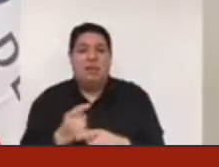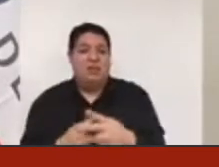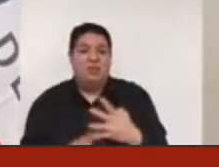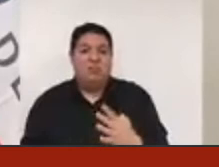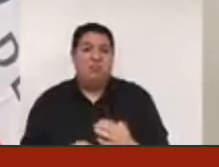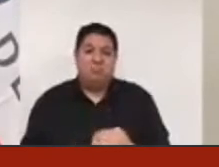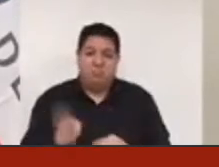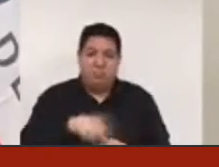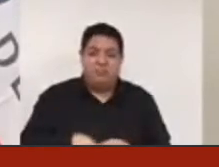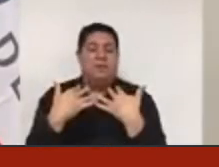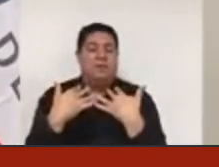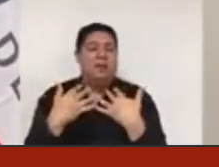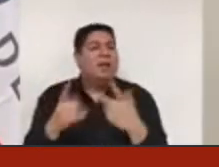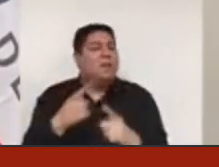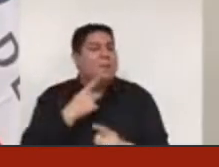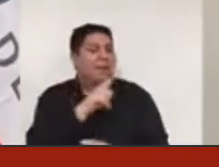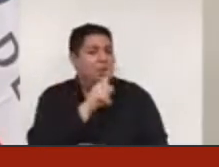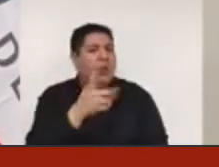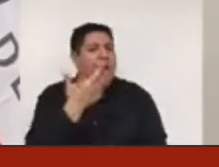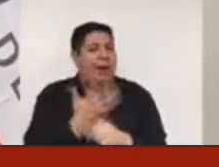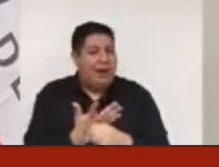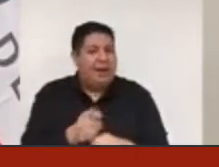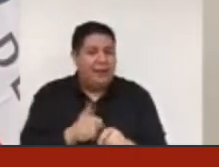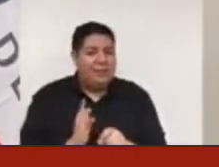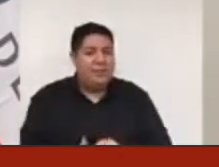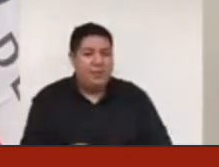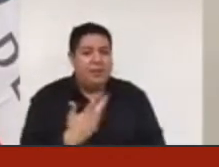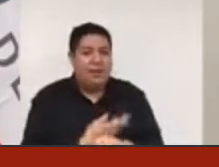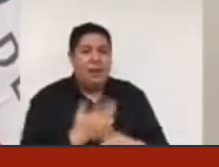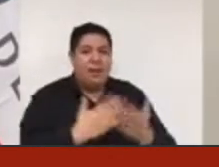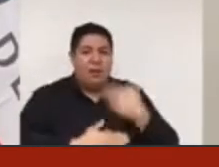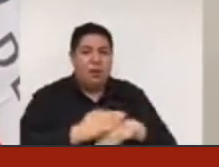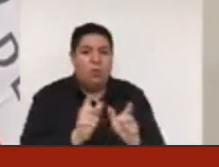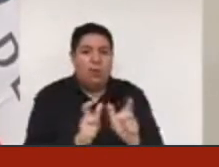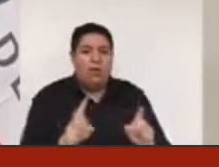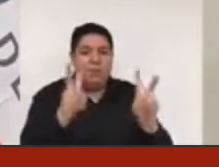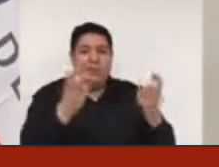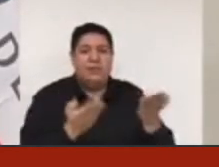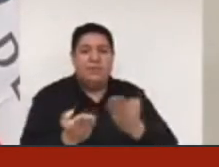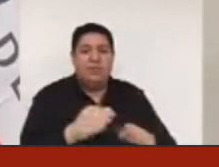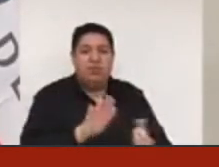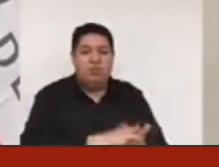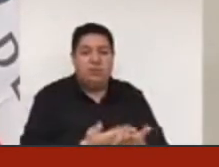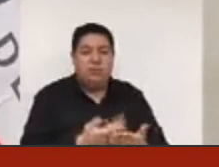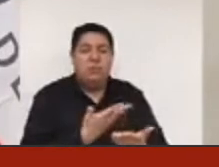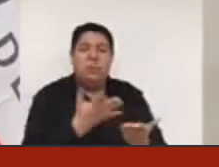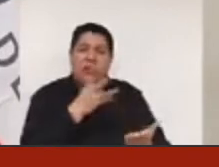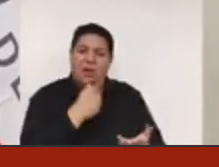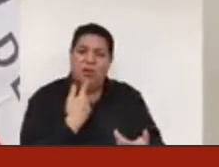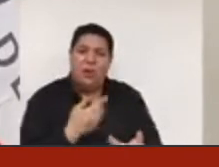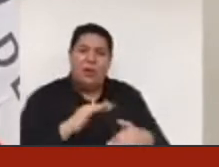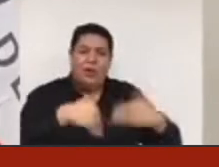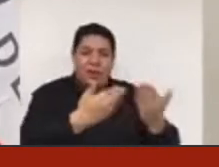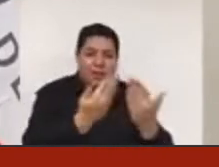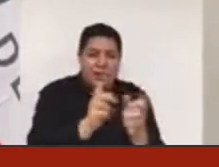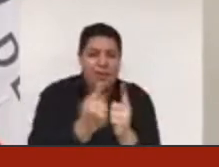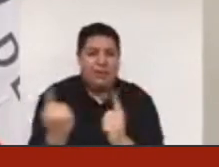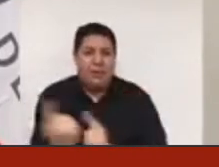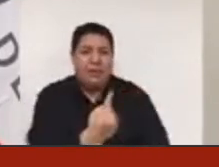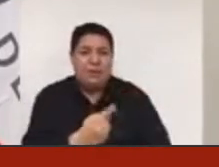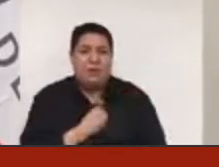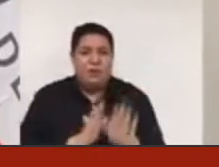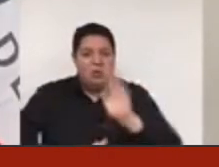reinsertarse hay en material suficiente de protección para las funciones de salud y si es así porque no se ha distribuido en esos puntos para